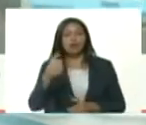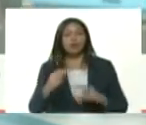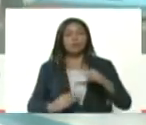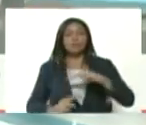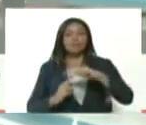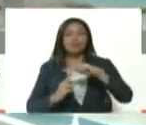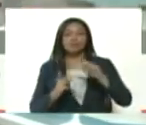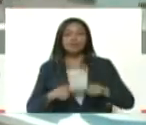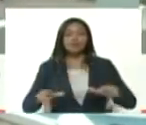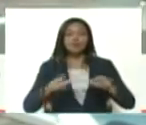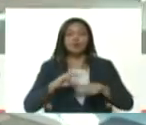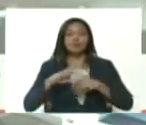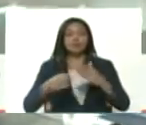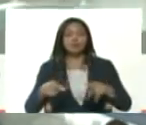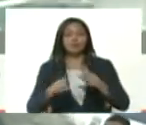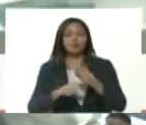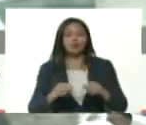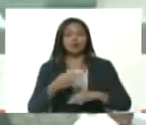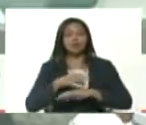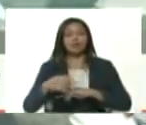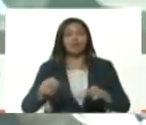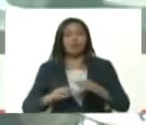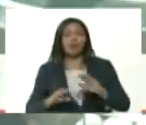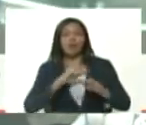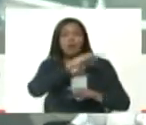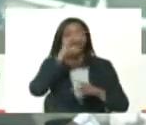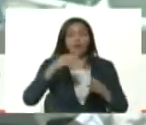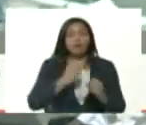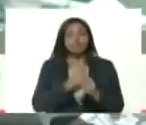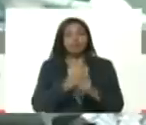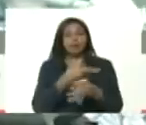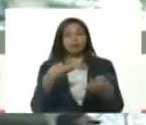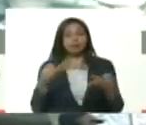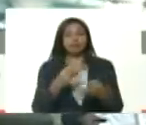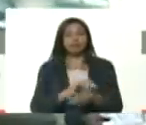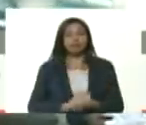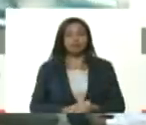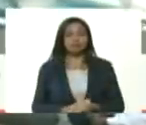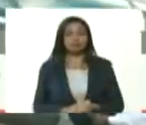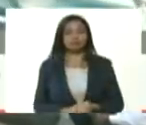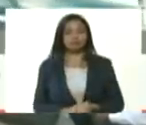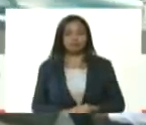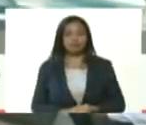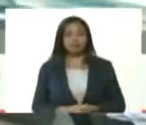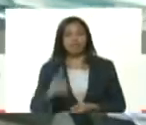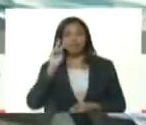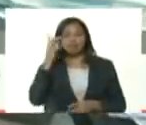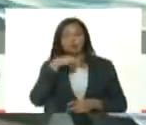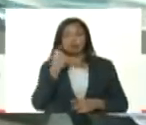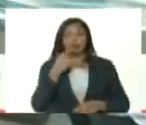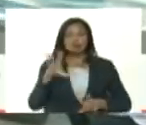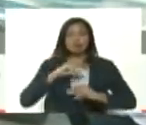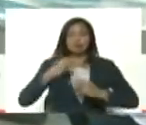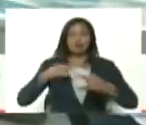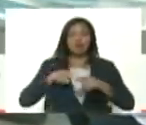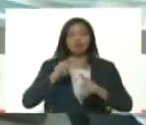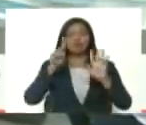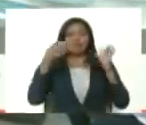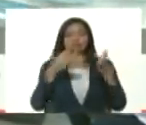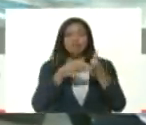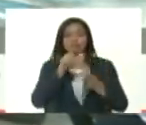esta zona y de la región Los Andes. Han hecho una labor tremenda, que verle la cara a recibir 6.000...